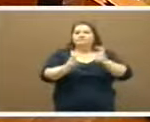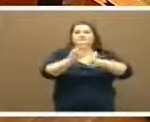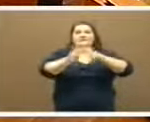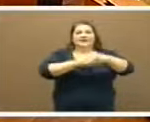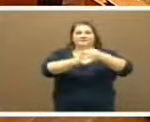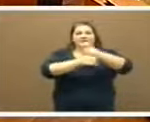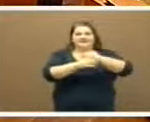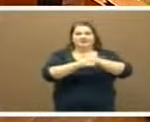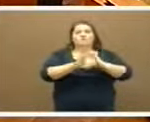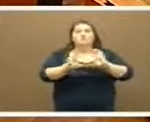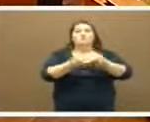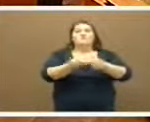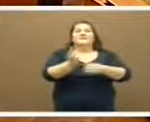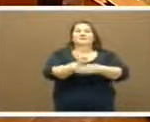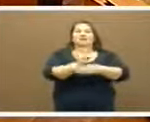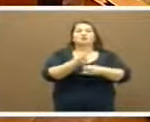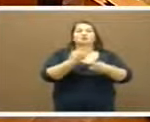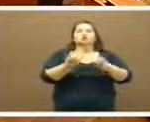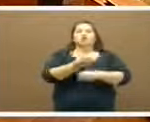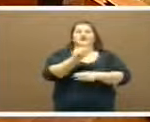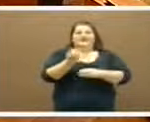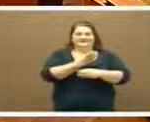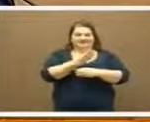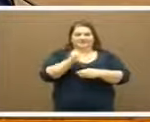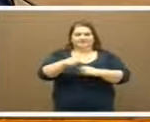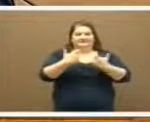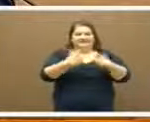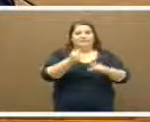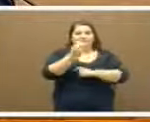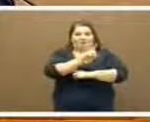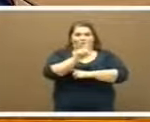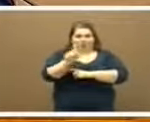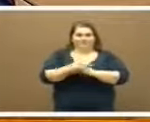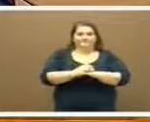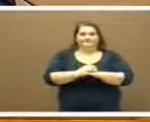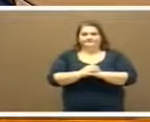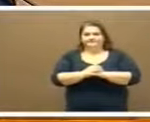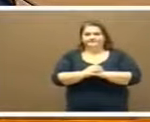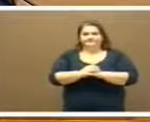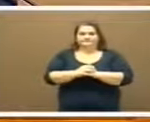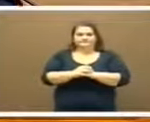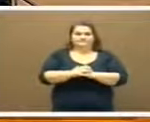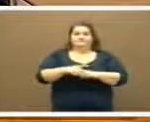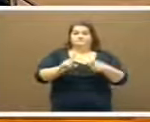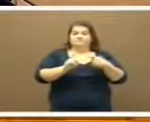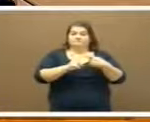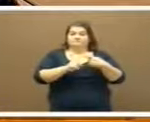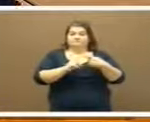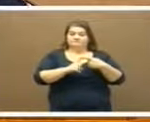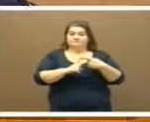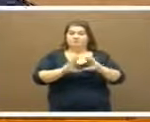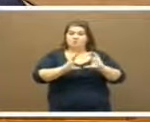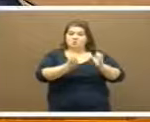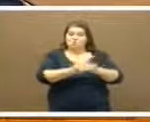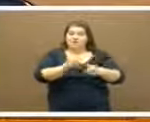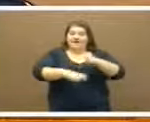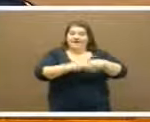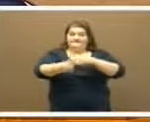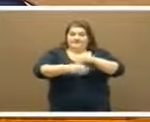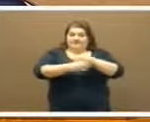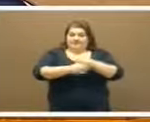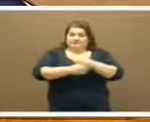enmiendas reservadas por el Grupo Parlamentario Socialista a la presente sección número 11. En primer lugar, un grupo de enmiendas